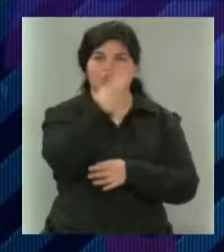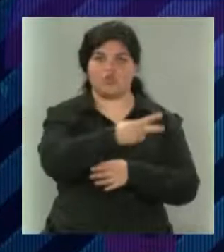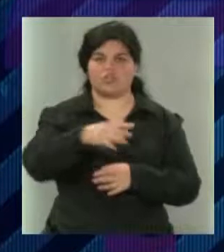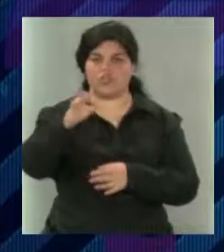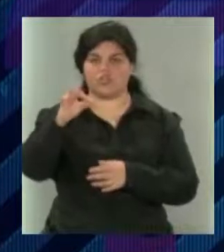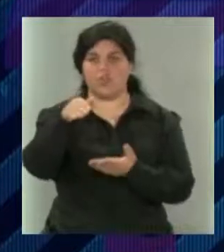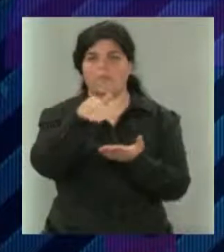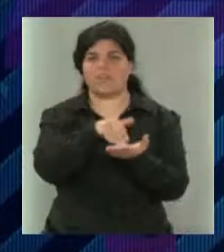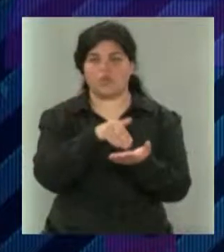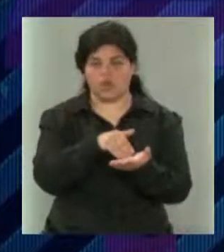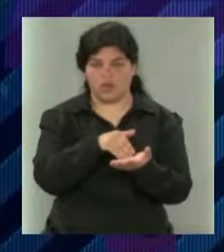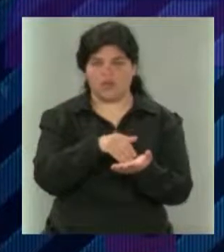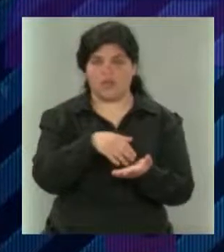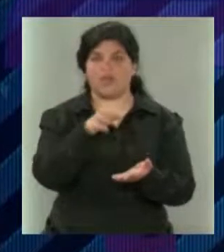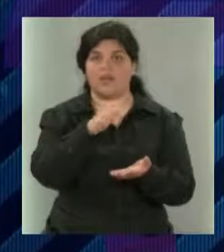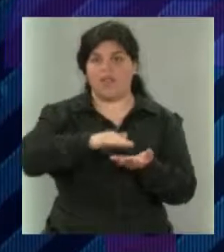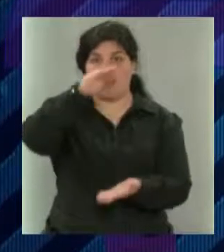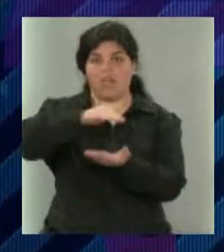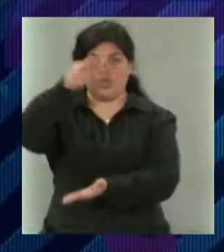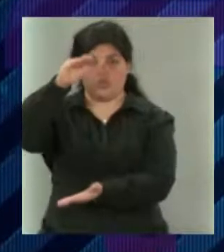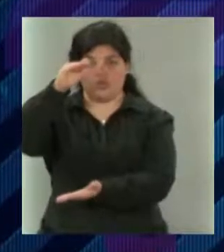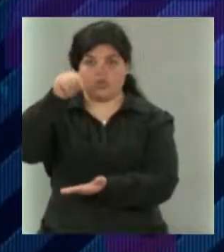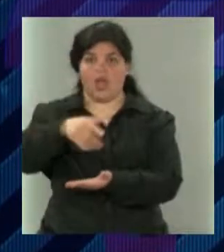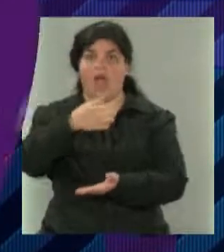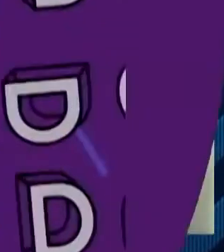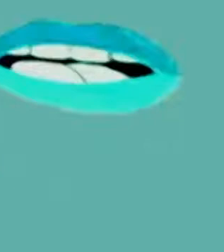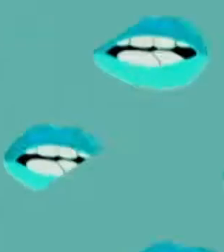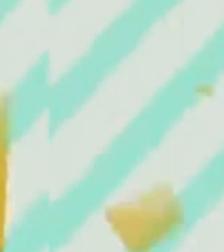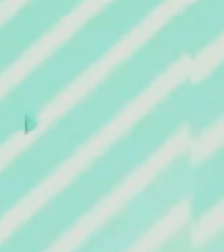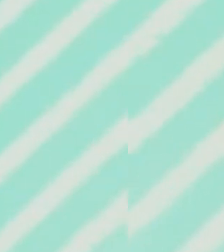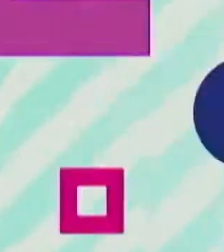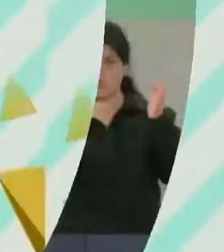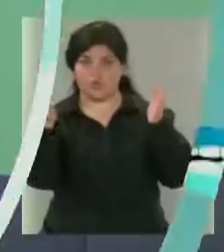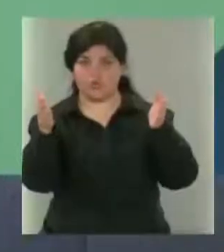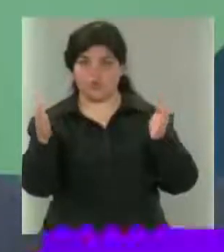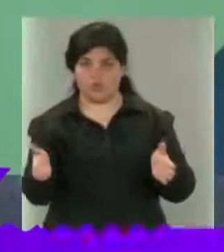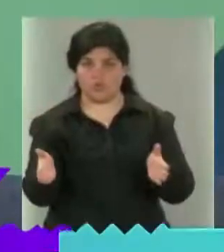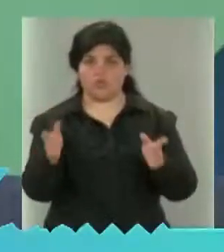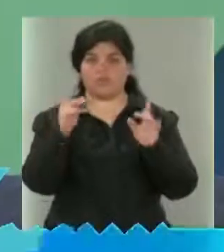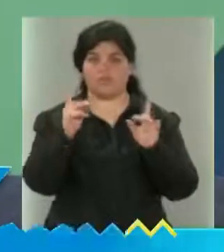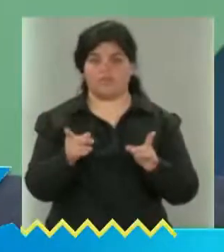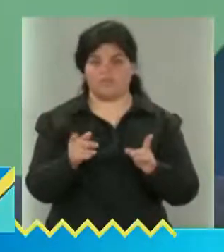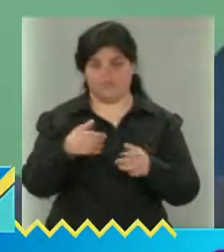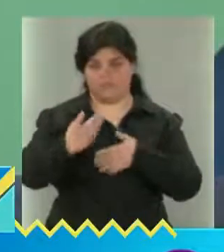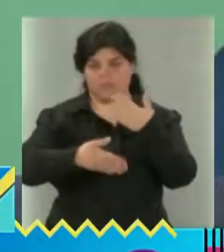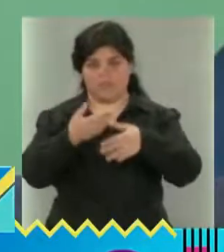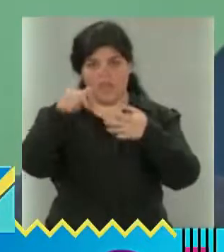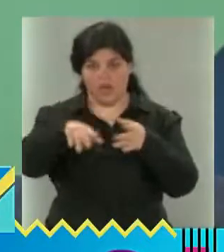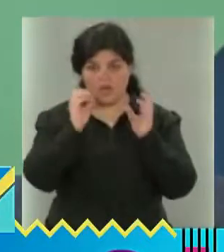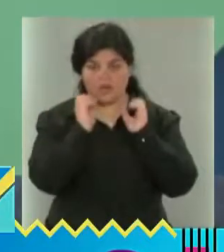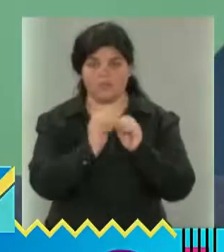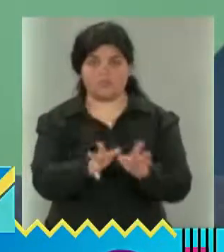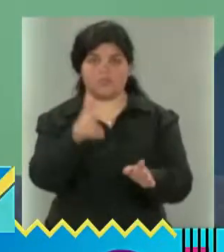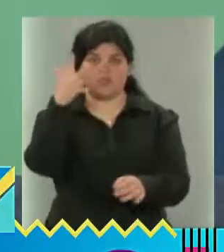litros anuales y 115 años de historia en el mercado mundial. Así que de alguna forma, de esta manera, abrimos este